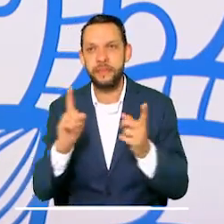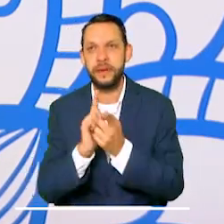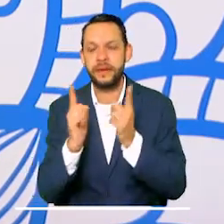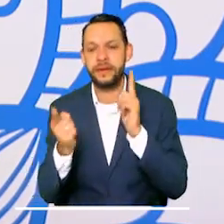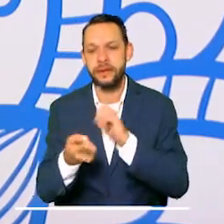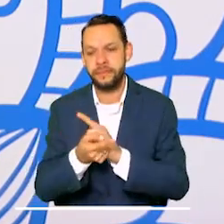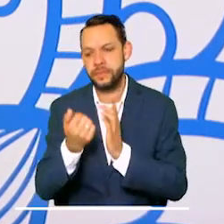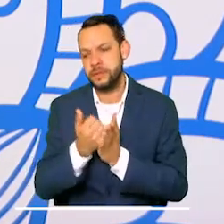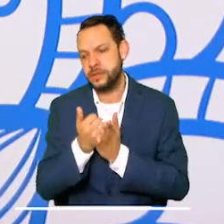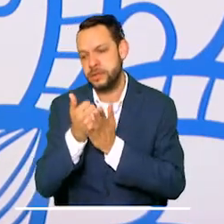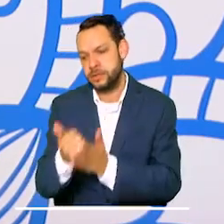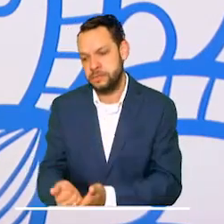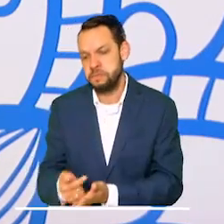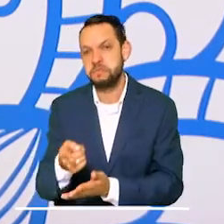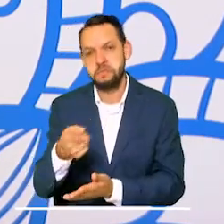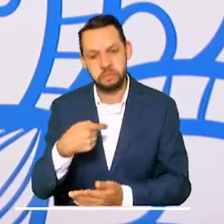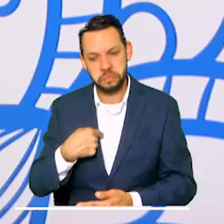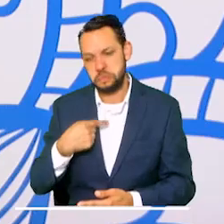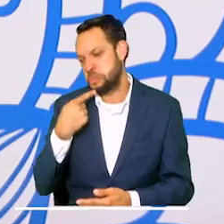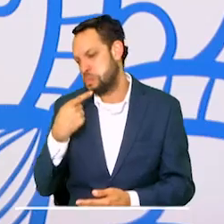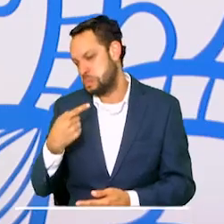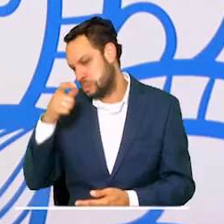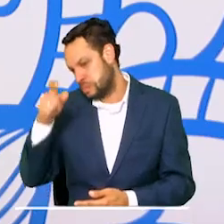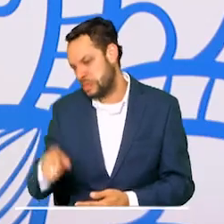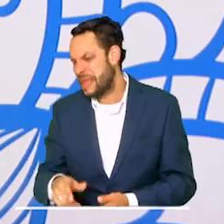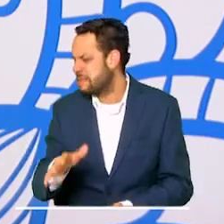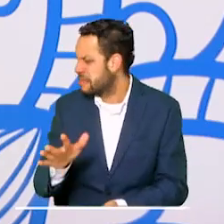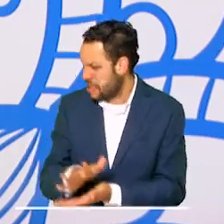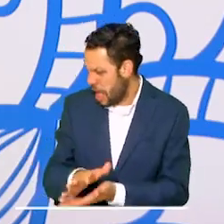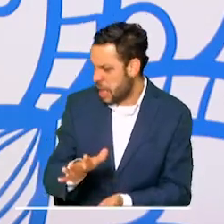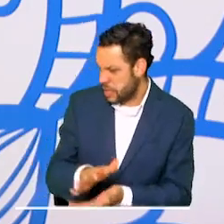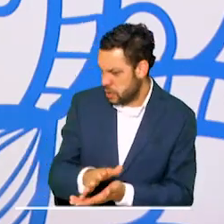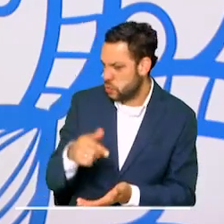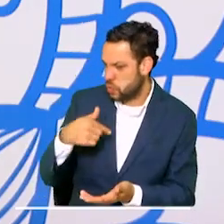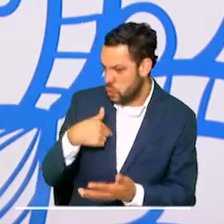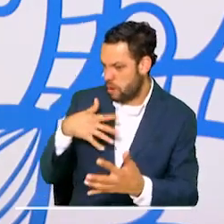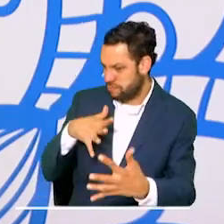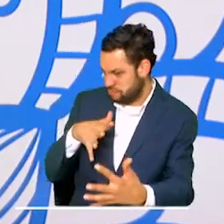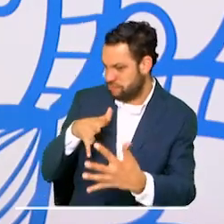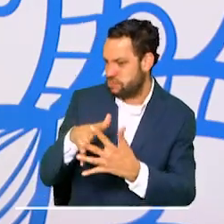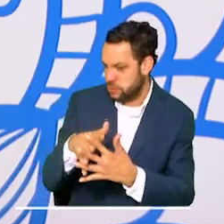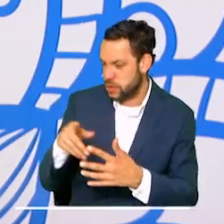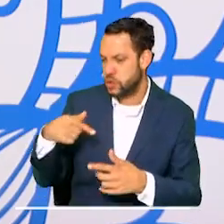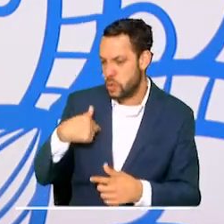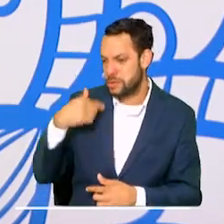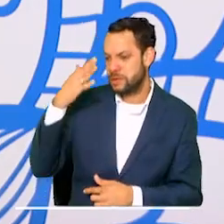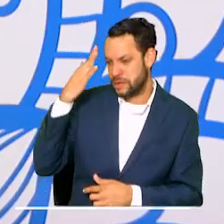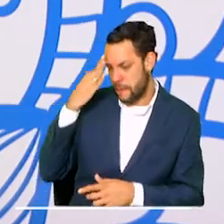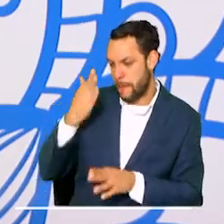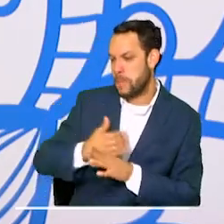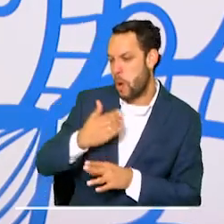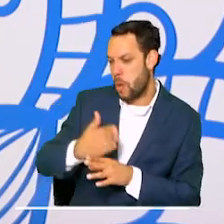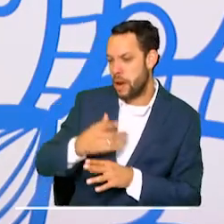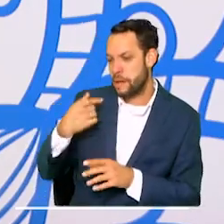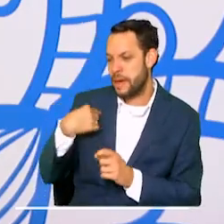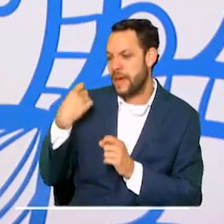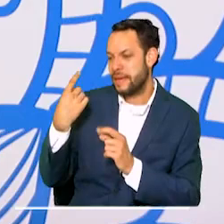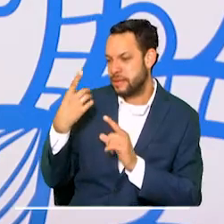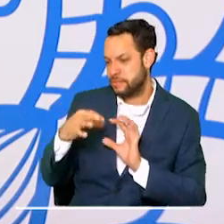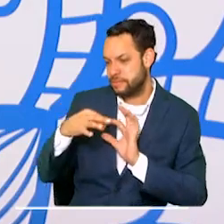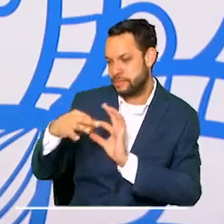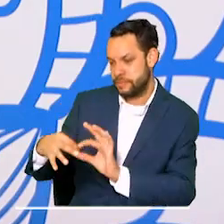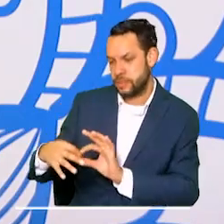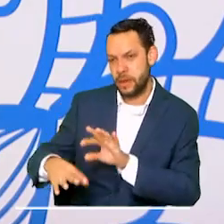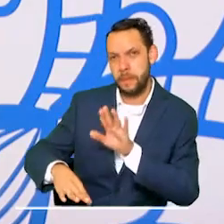retador, para poder yo decirle a mi paciente en ese momento, tranquilo, yo te acompaño, yo sé lo que estás viviendo. Y así con eso, ir de la mano con